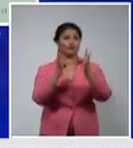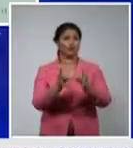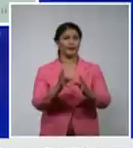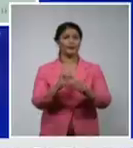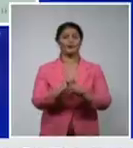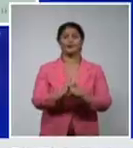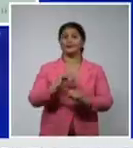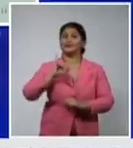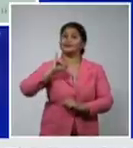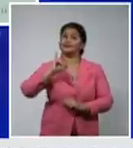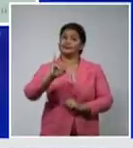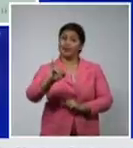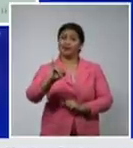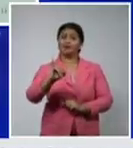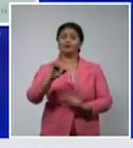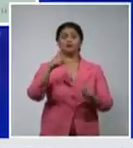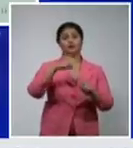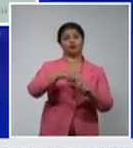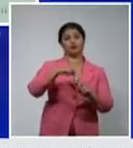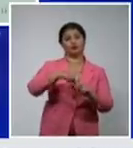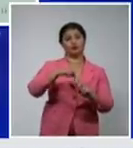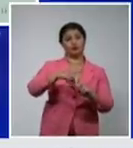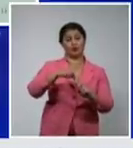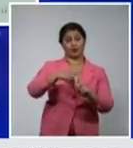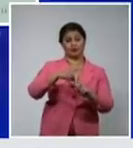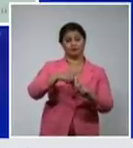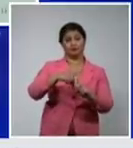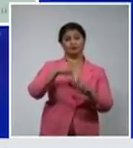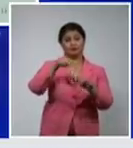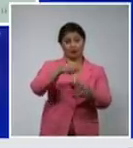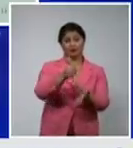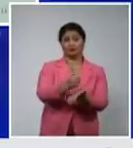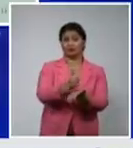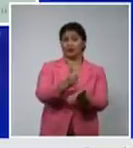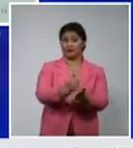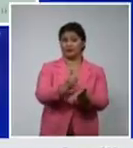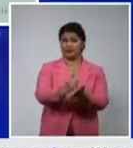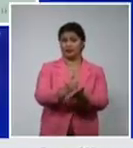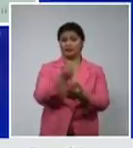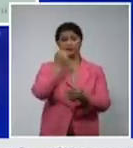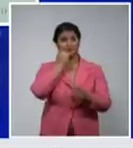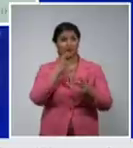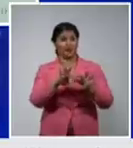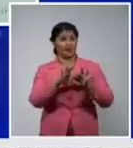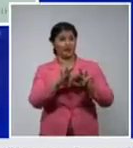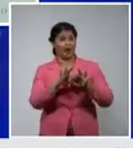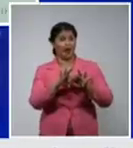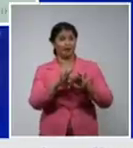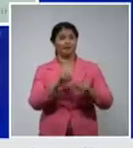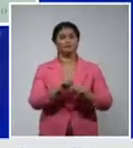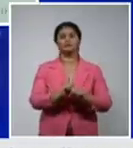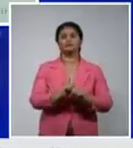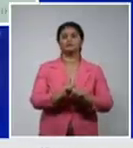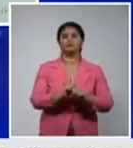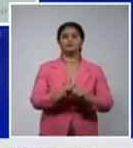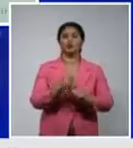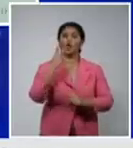el municipio de Las Tunas, que es donde han tenido el mayor número, Colombia 2 y Jesús Menéndez